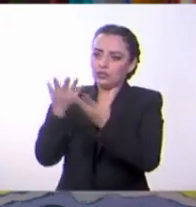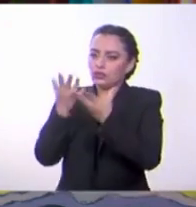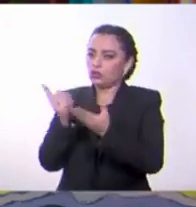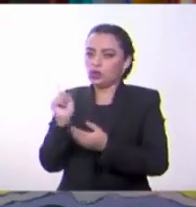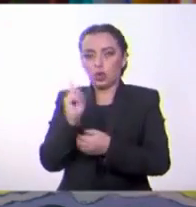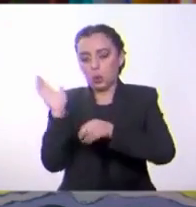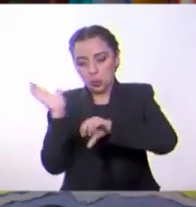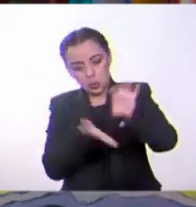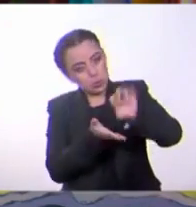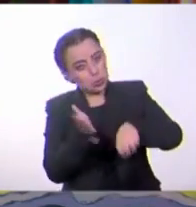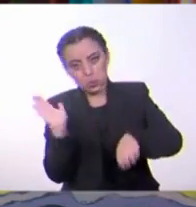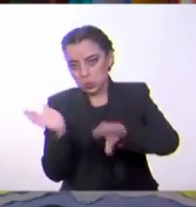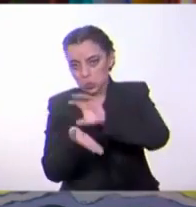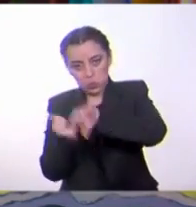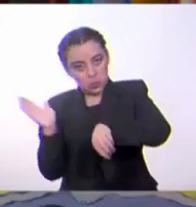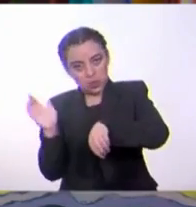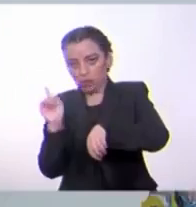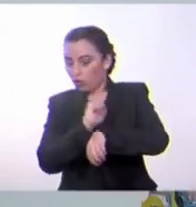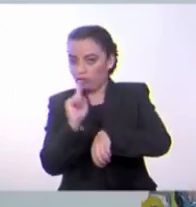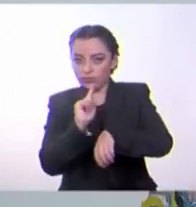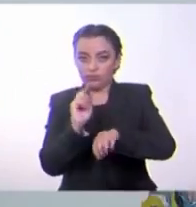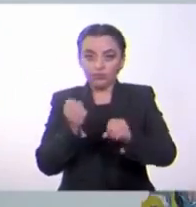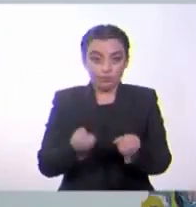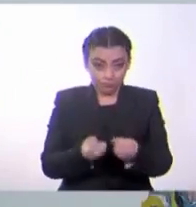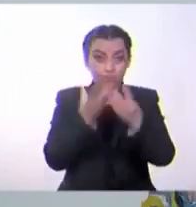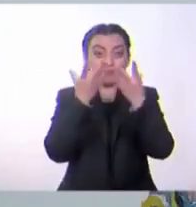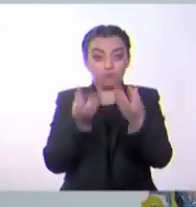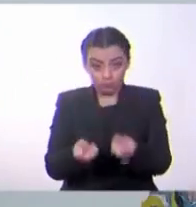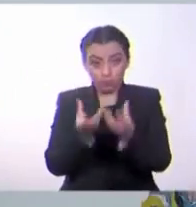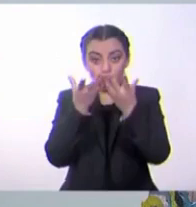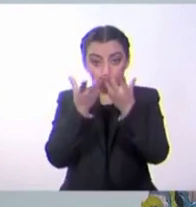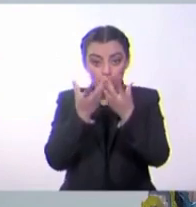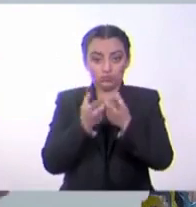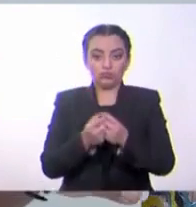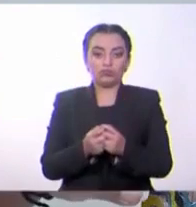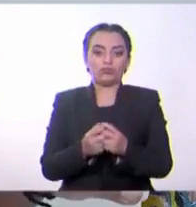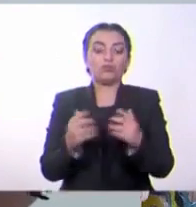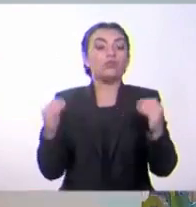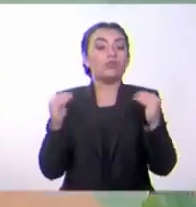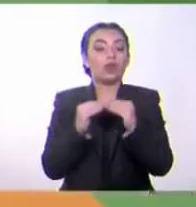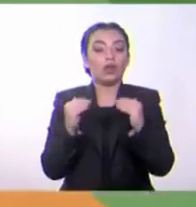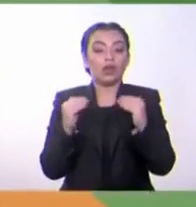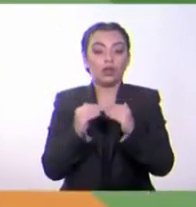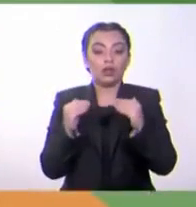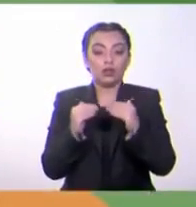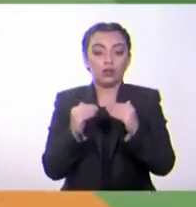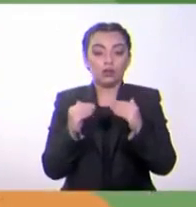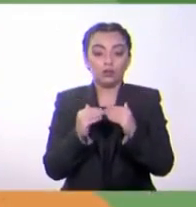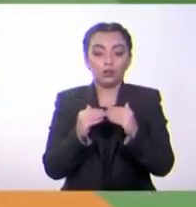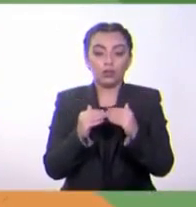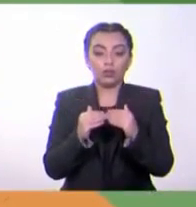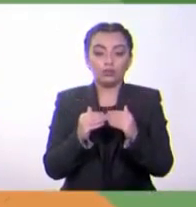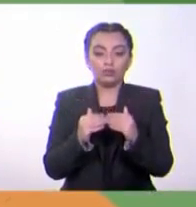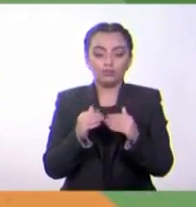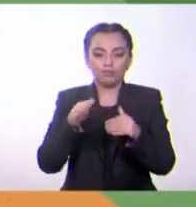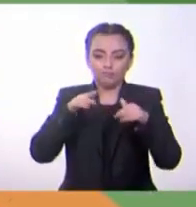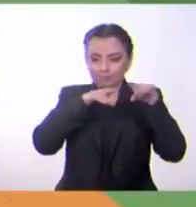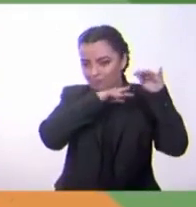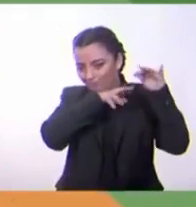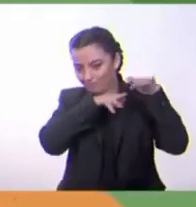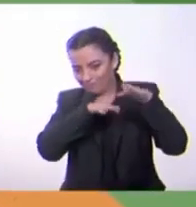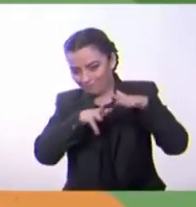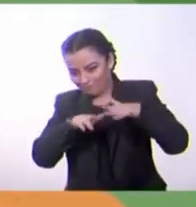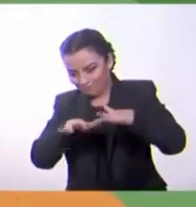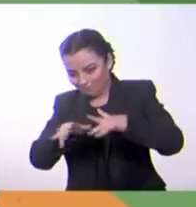nativa de la zona. También, si se va a cultivar en pendientes o en laderas, es necesario